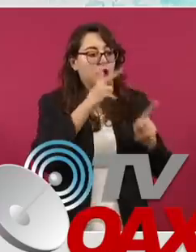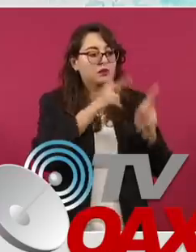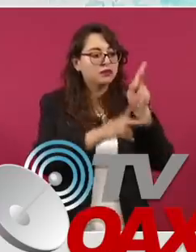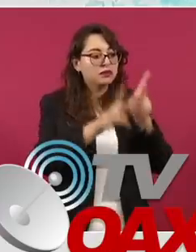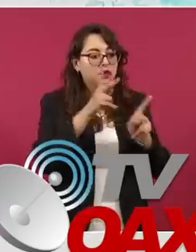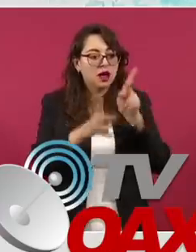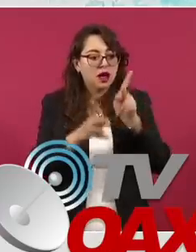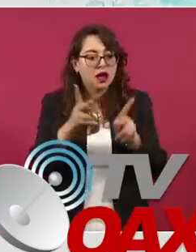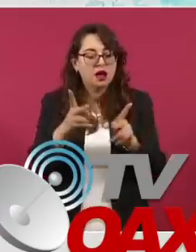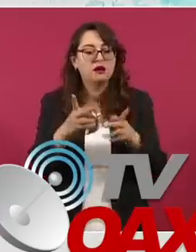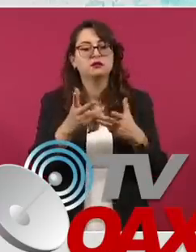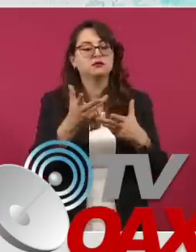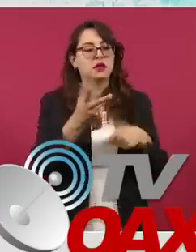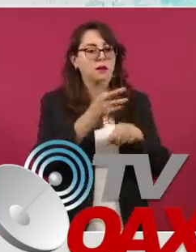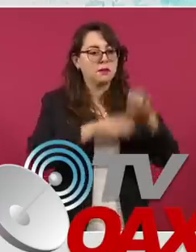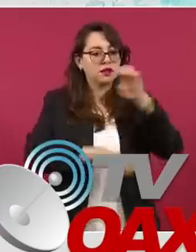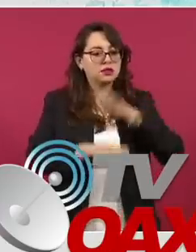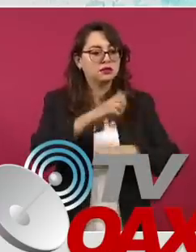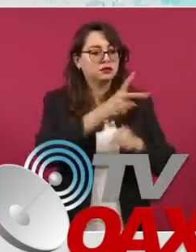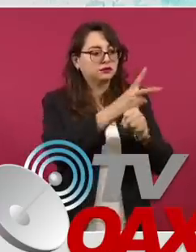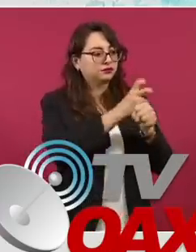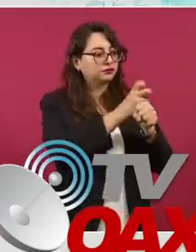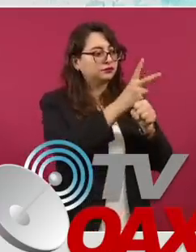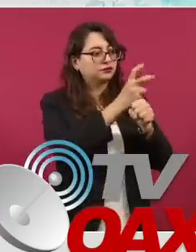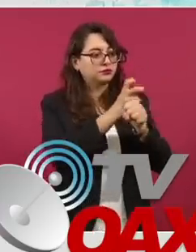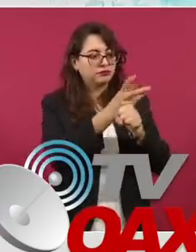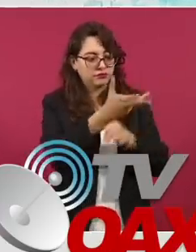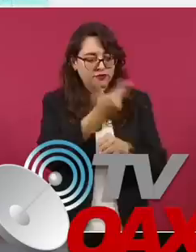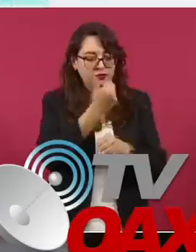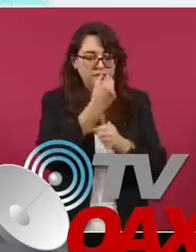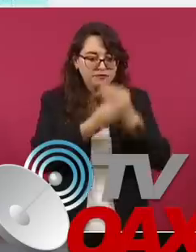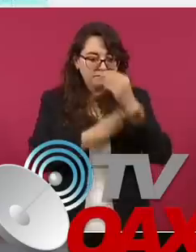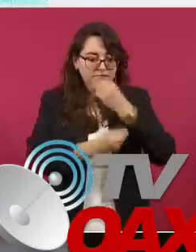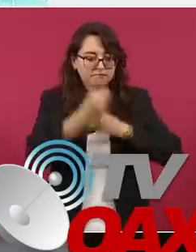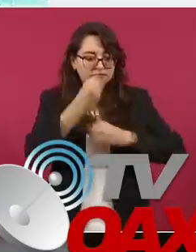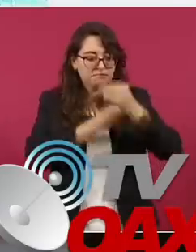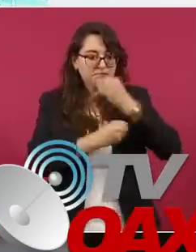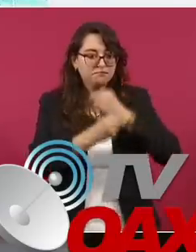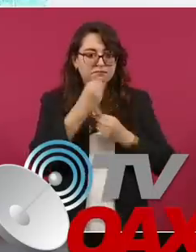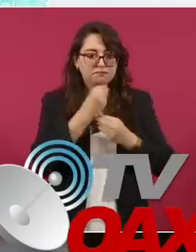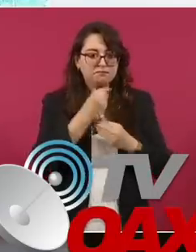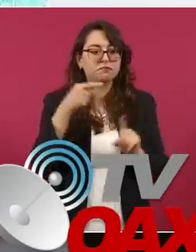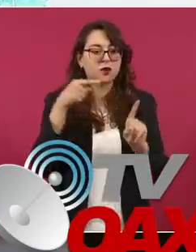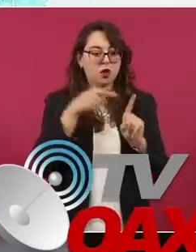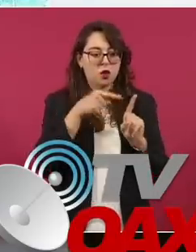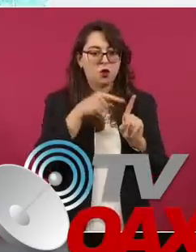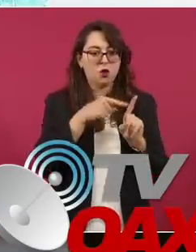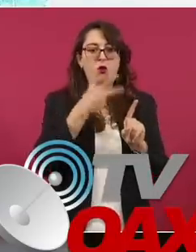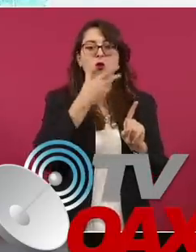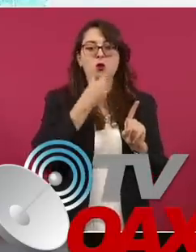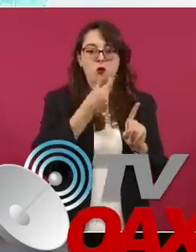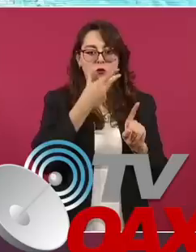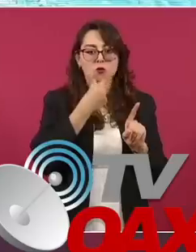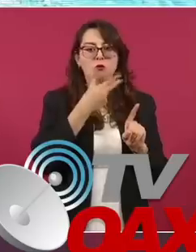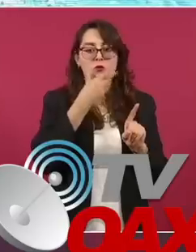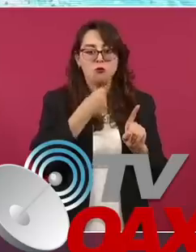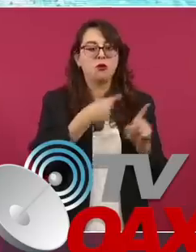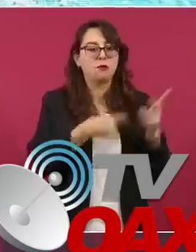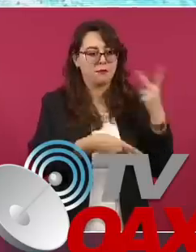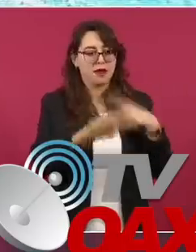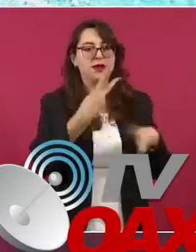una comida y resultó de que él confirmó que iba a estar en la comida el